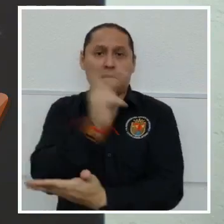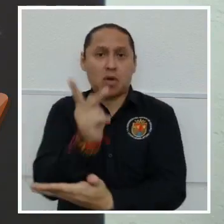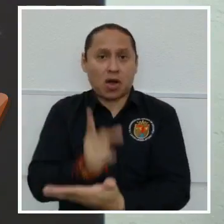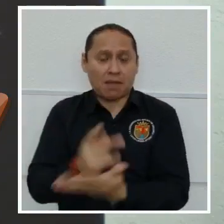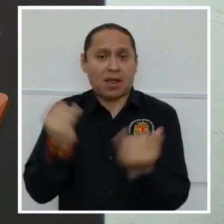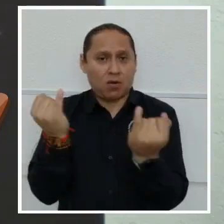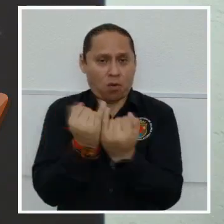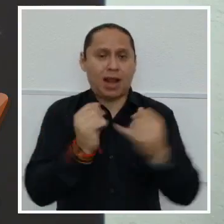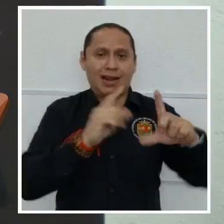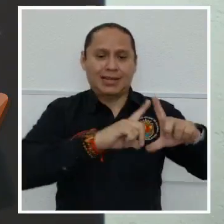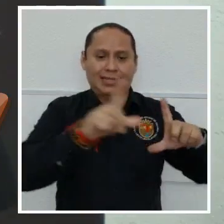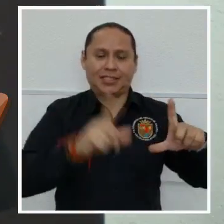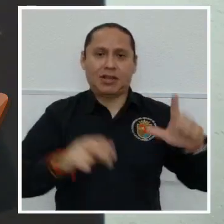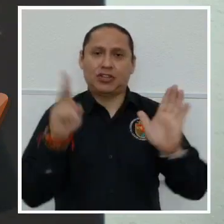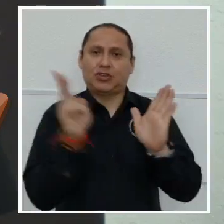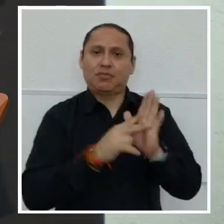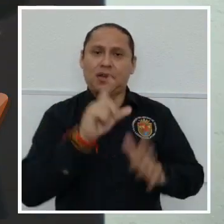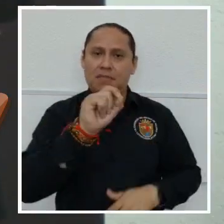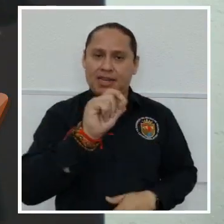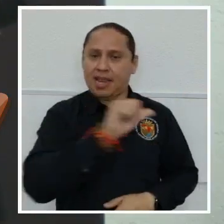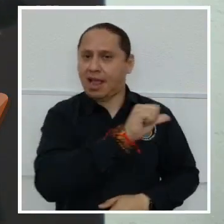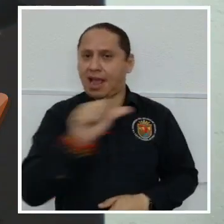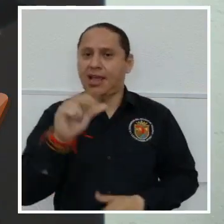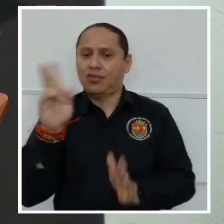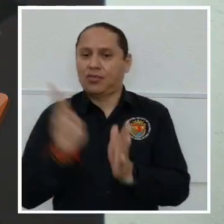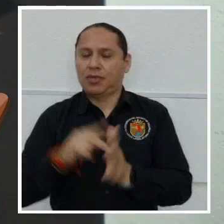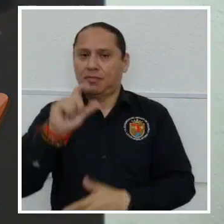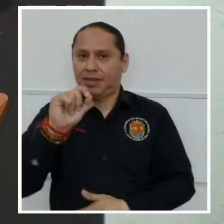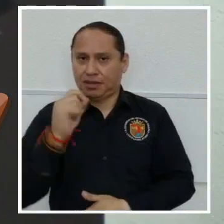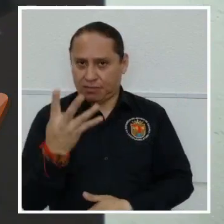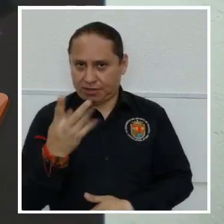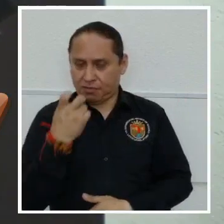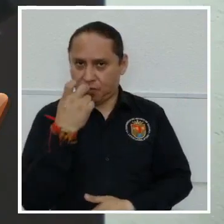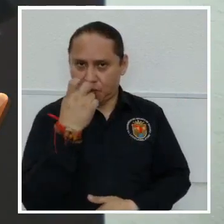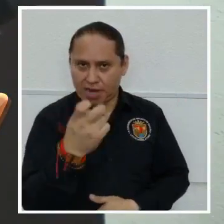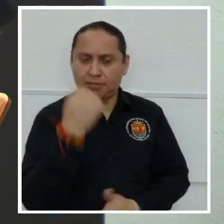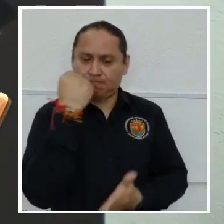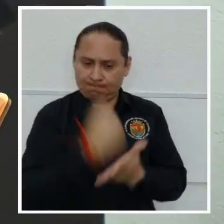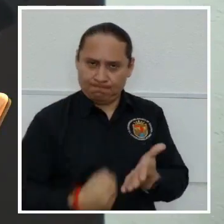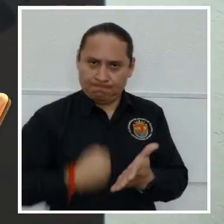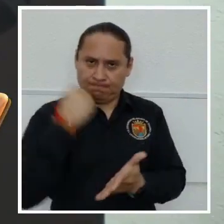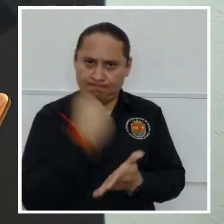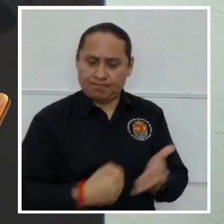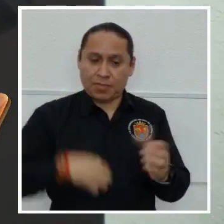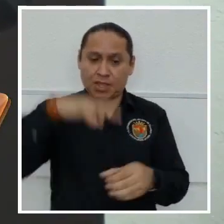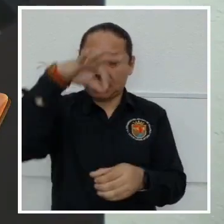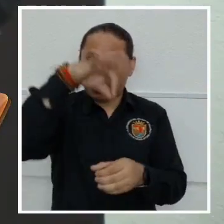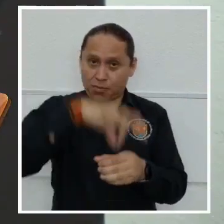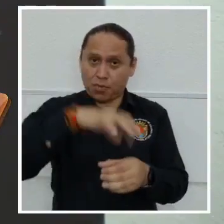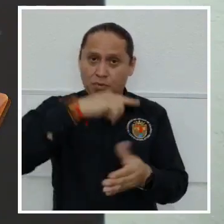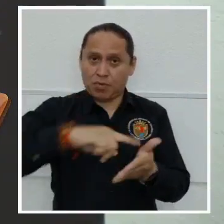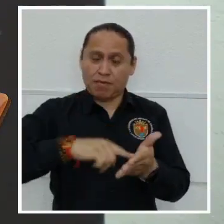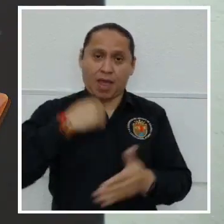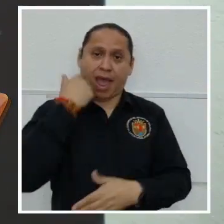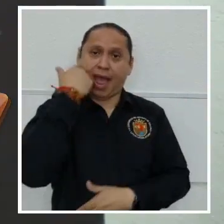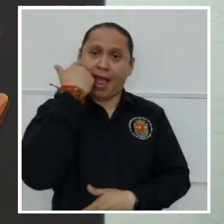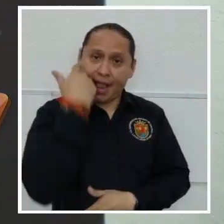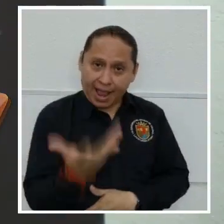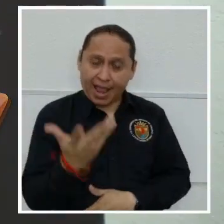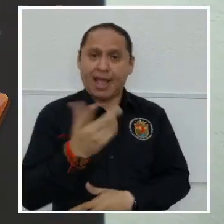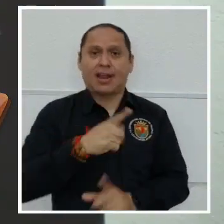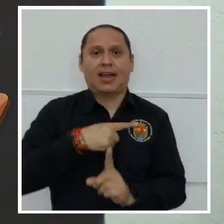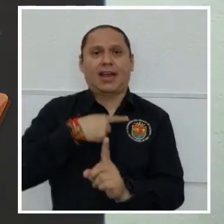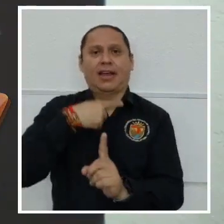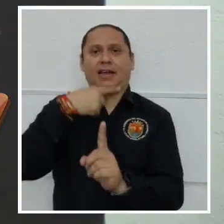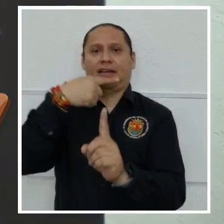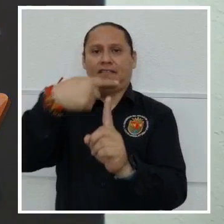nacional hídrico 2020-2024 es por ello que insisto este voto sin duda Va a ser